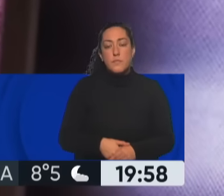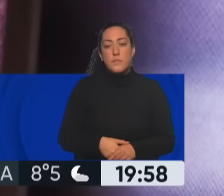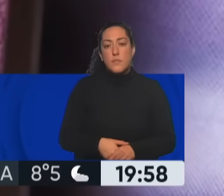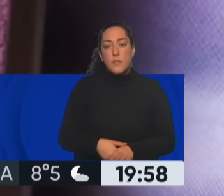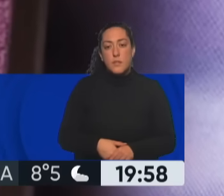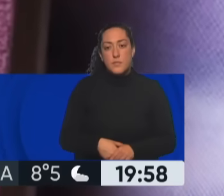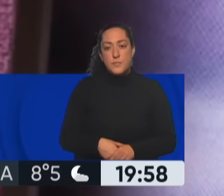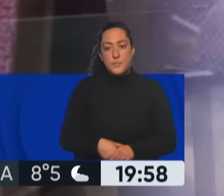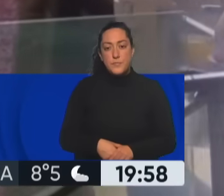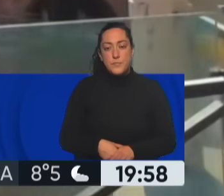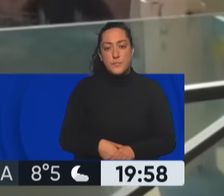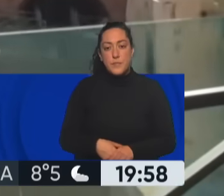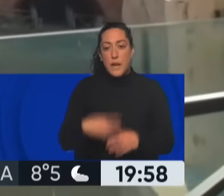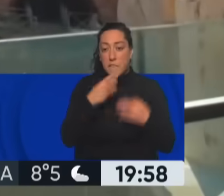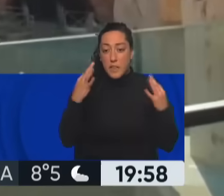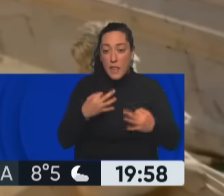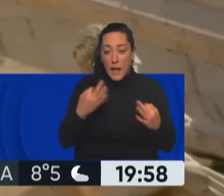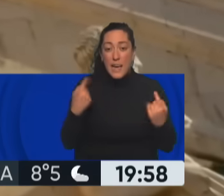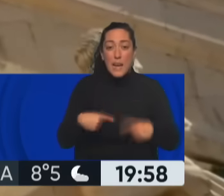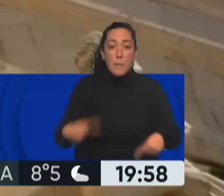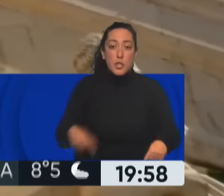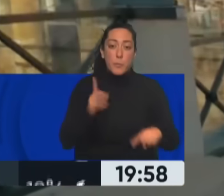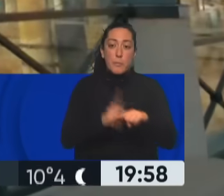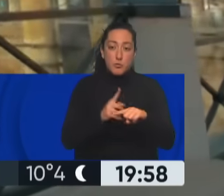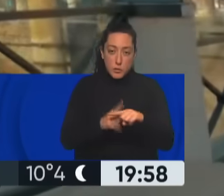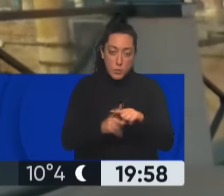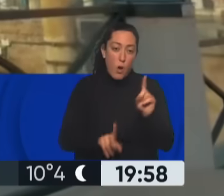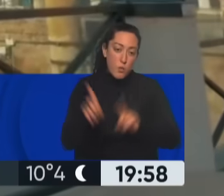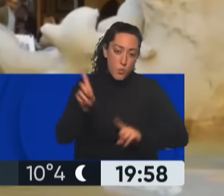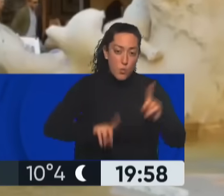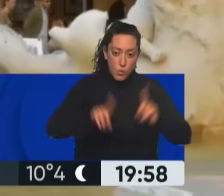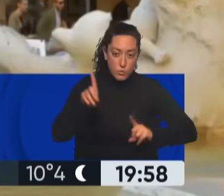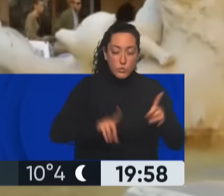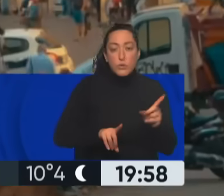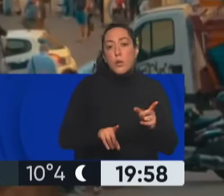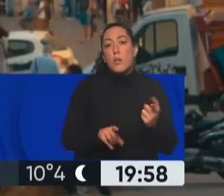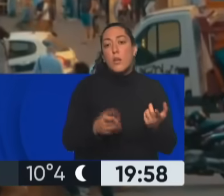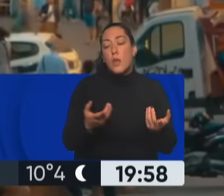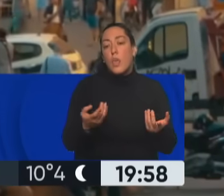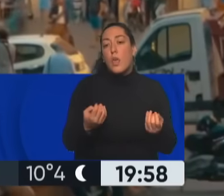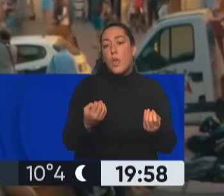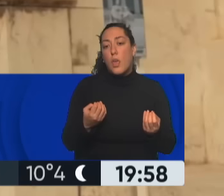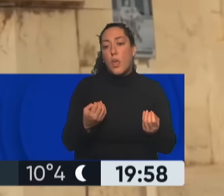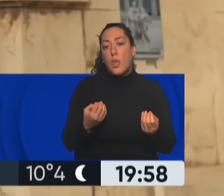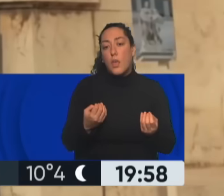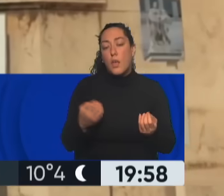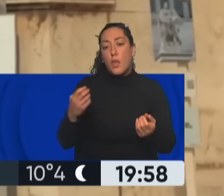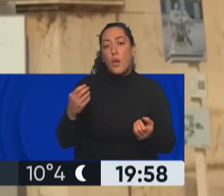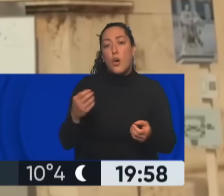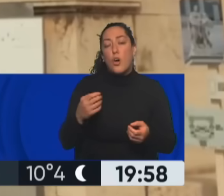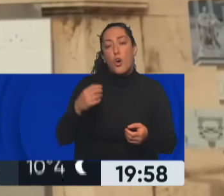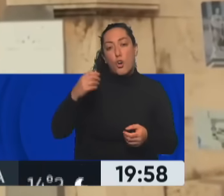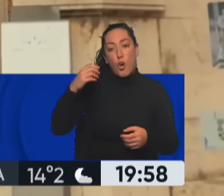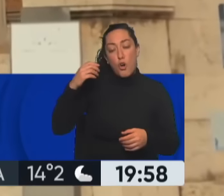es verdad que hay algunos elementos positivos en el sentido que difícilmente una Corte Constitucional, que es el